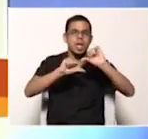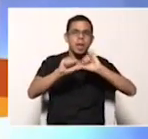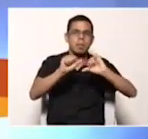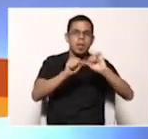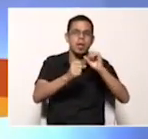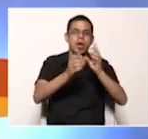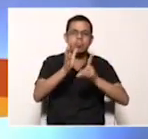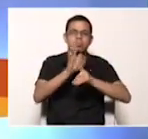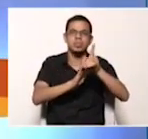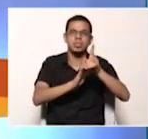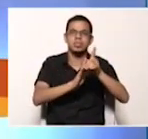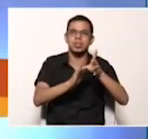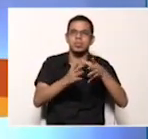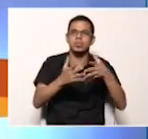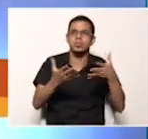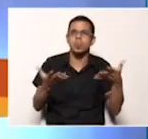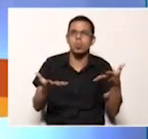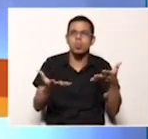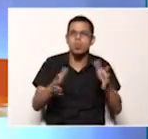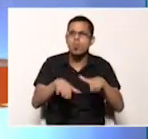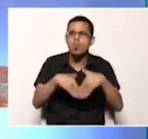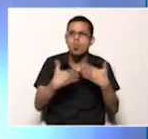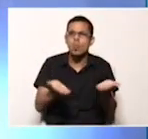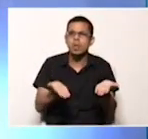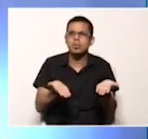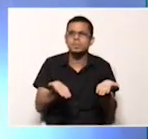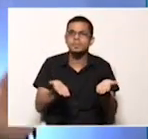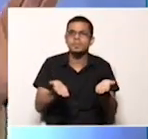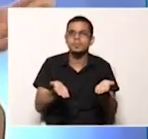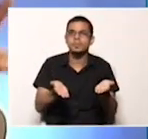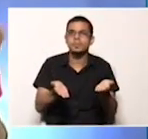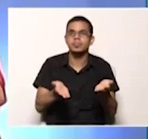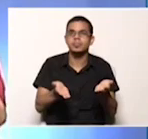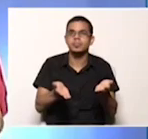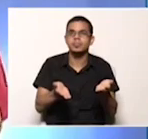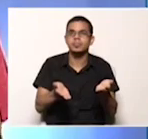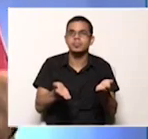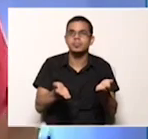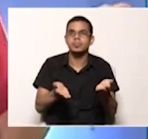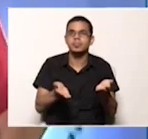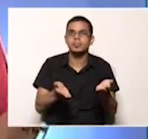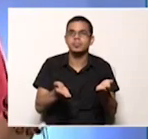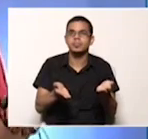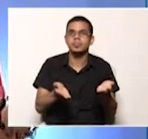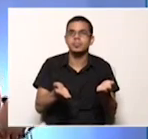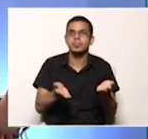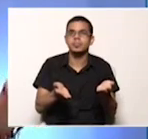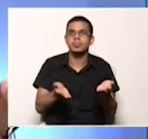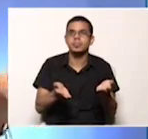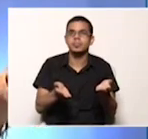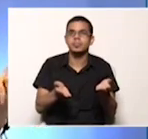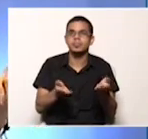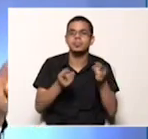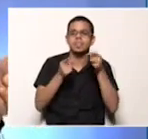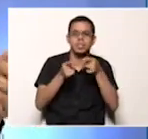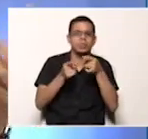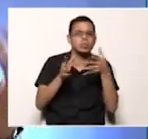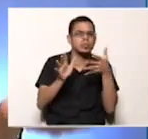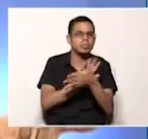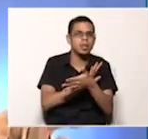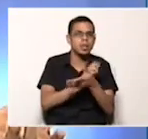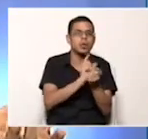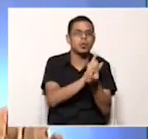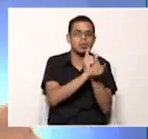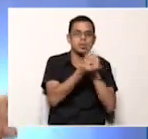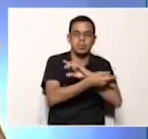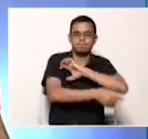cambio climático. ¿Cuáles son esas reacciones? Esas reacciones vienen de la mano con cambios de energía, bien,